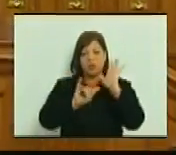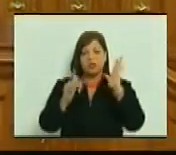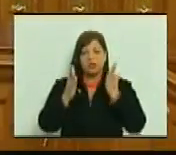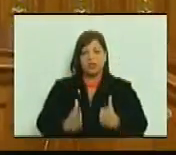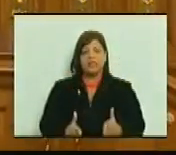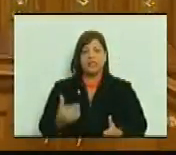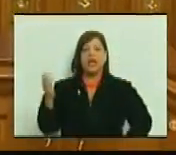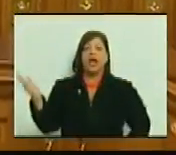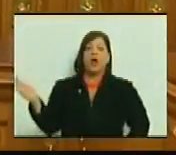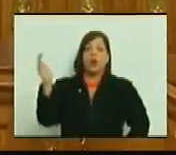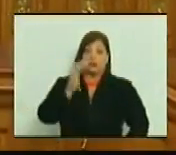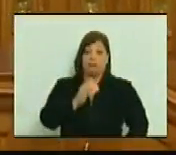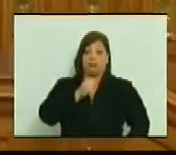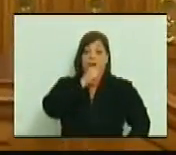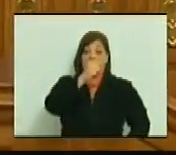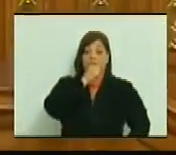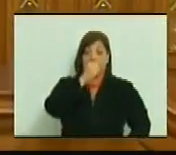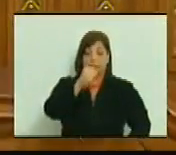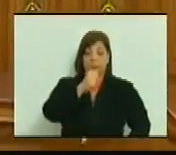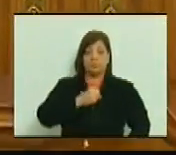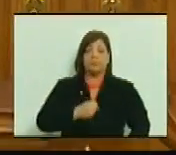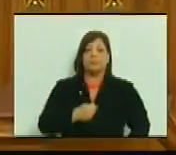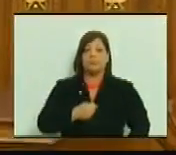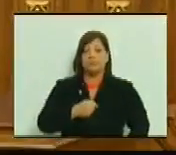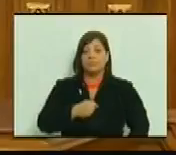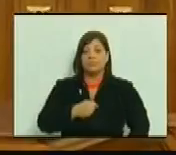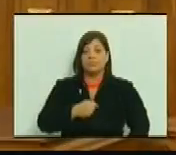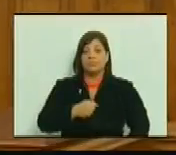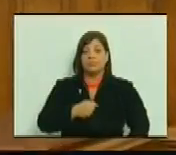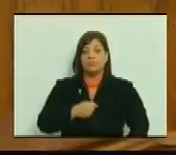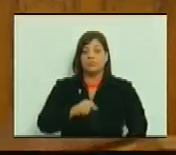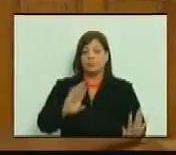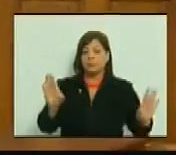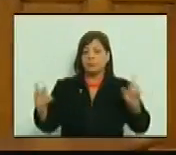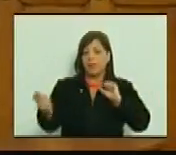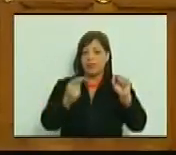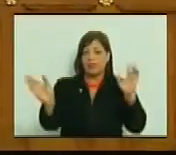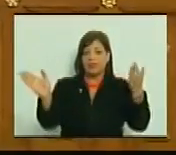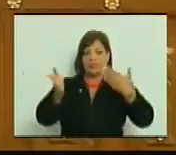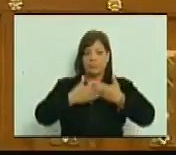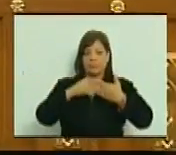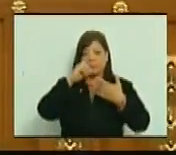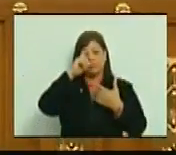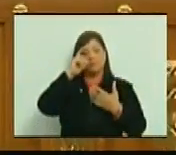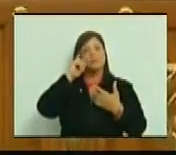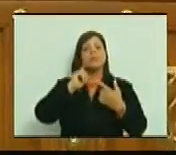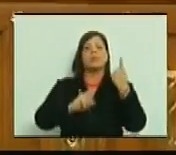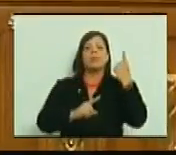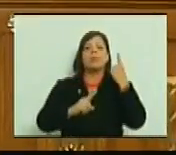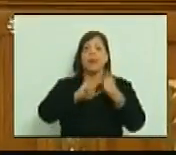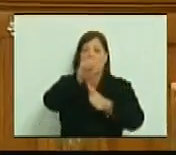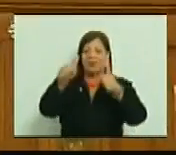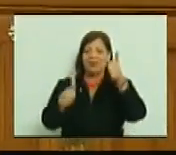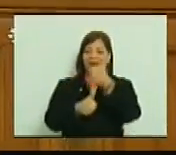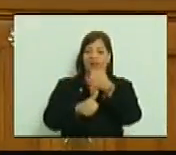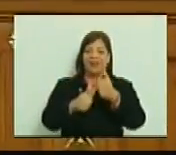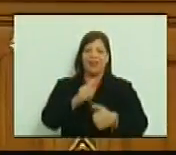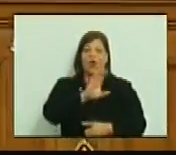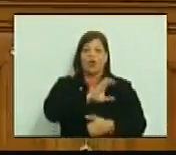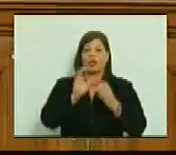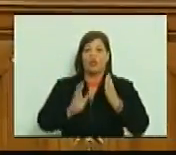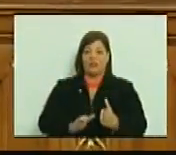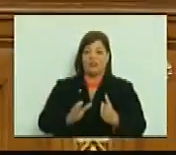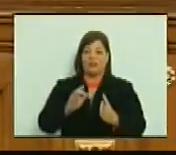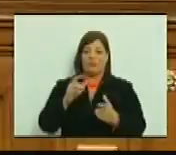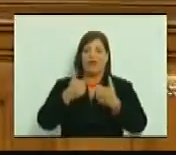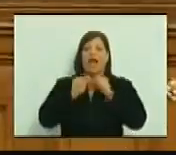Voy a dar la palabra para cerrar este debate al primer vicepresidente, al constituyente,